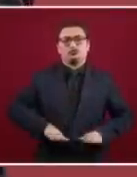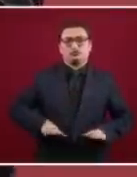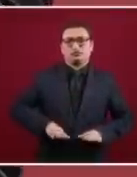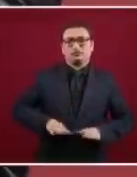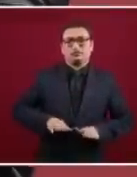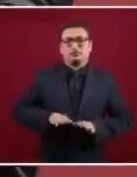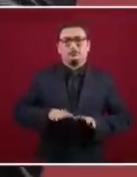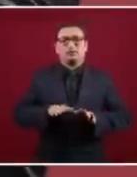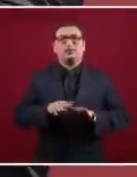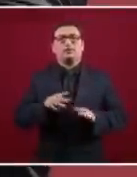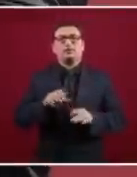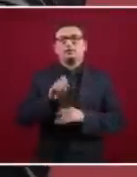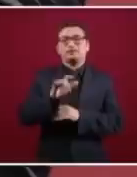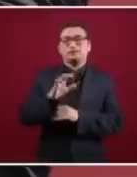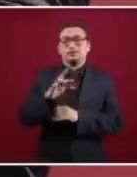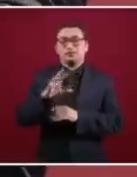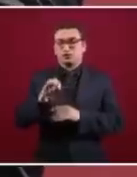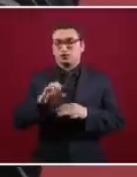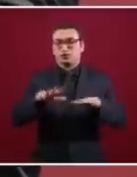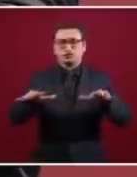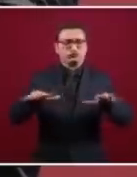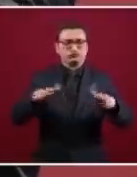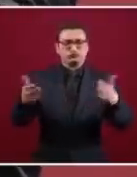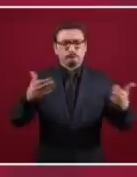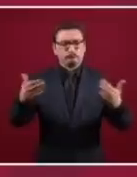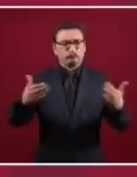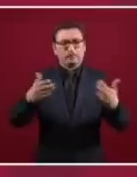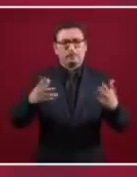habían coincidencias